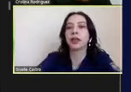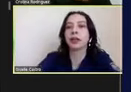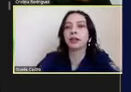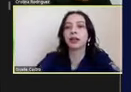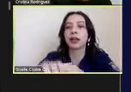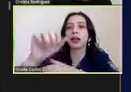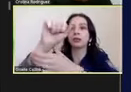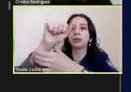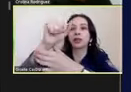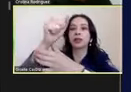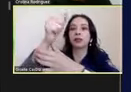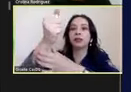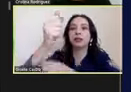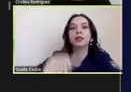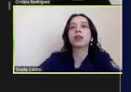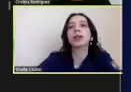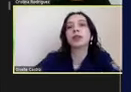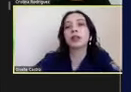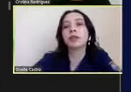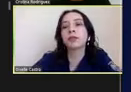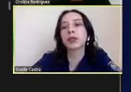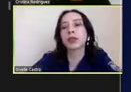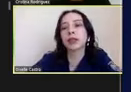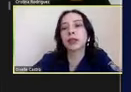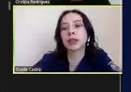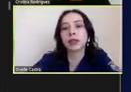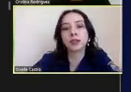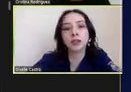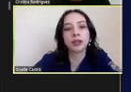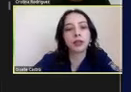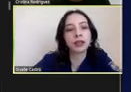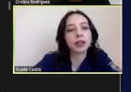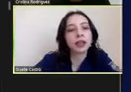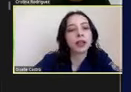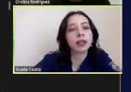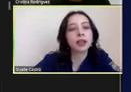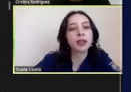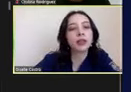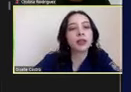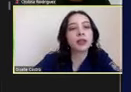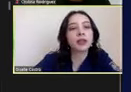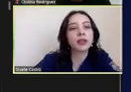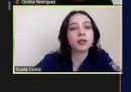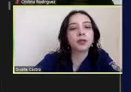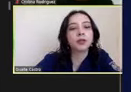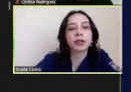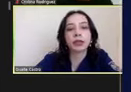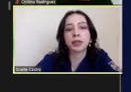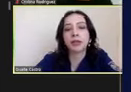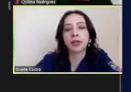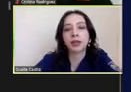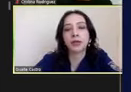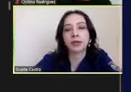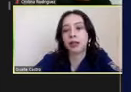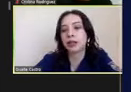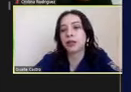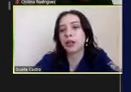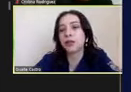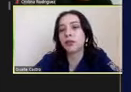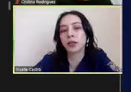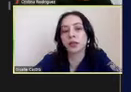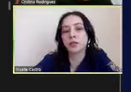adentro. Se jalan los ligamentos y vamos a tener que se lesionan. En el caso del ligamento colateral medial